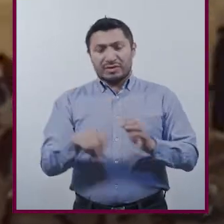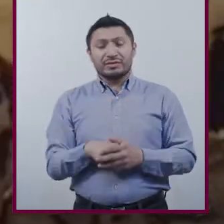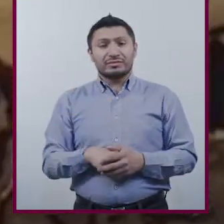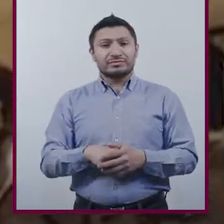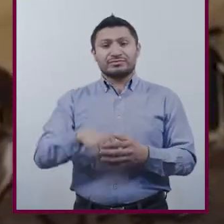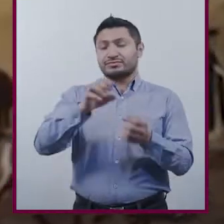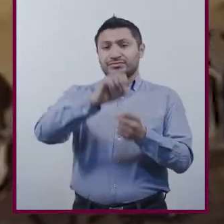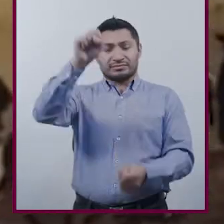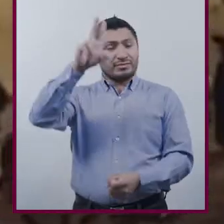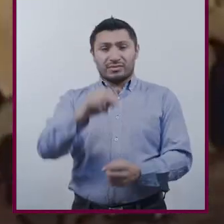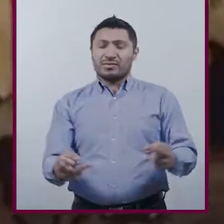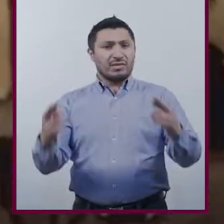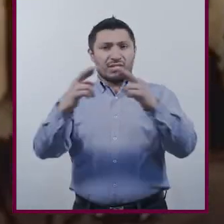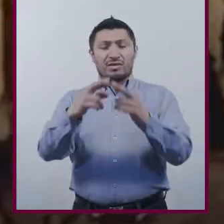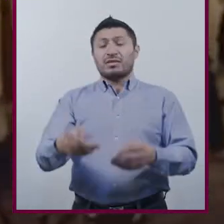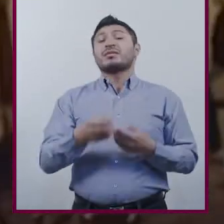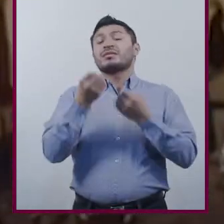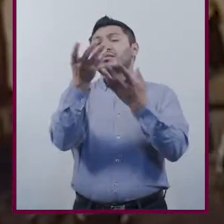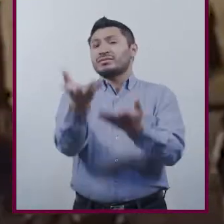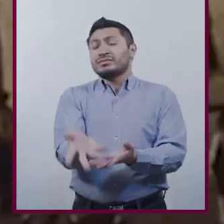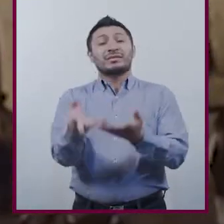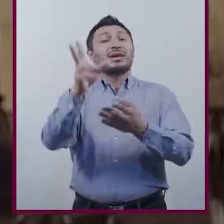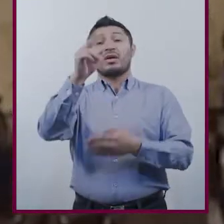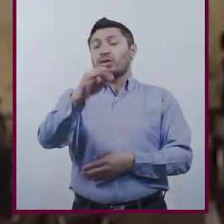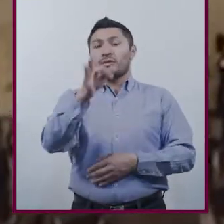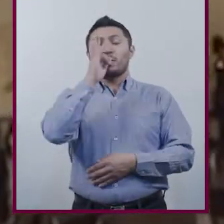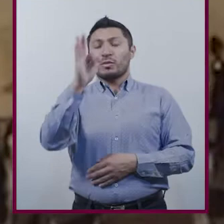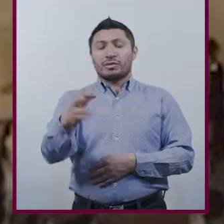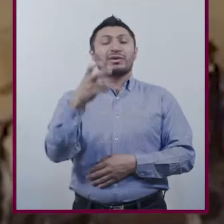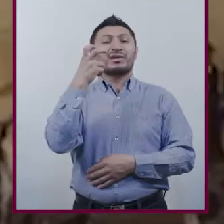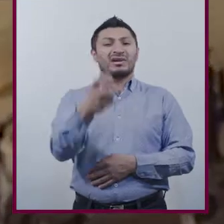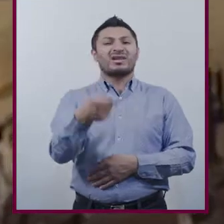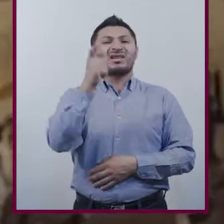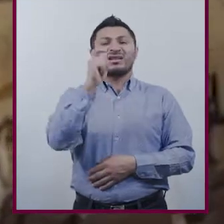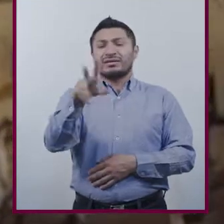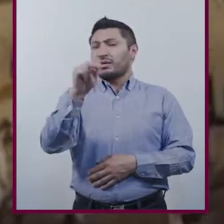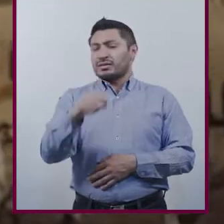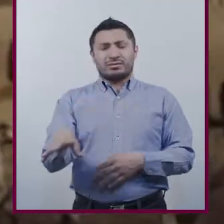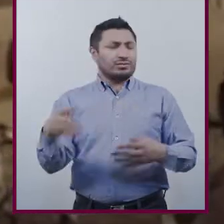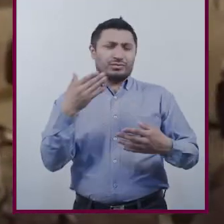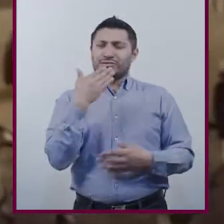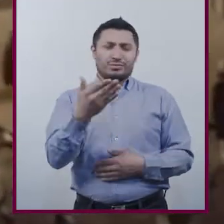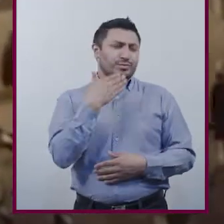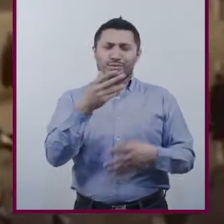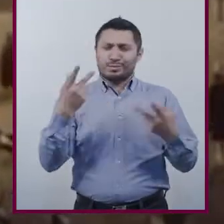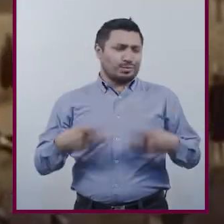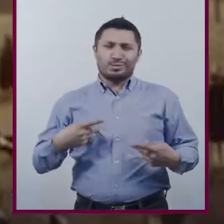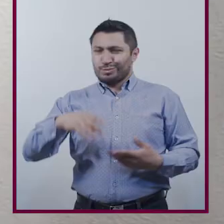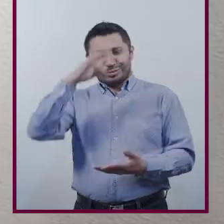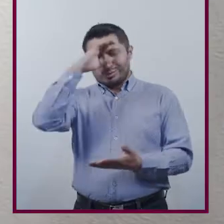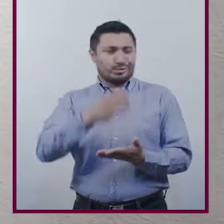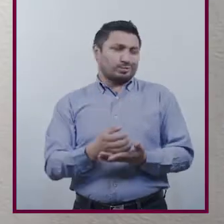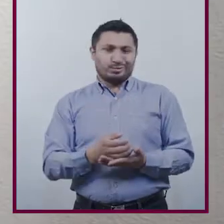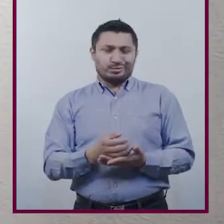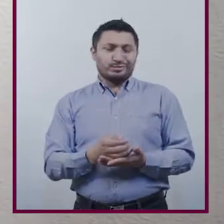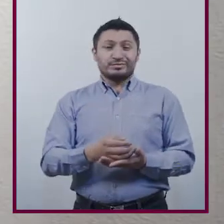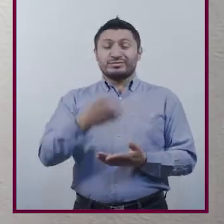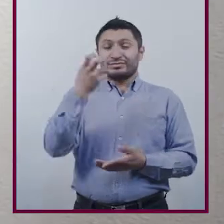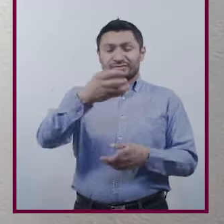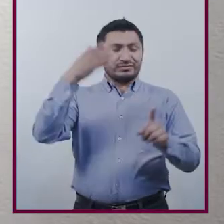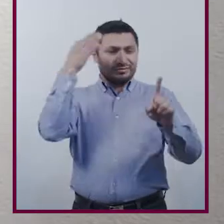y exhortó a no jurarla, aludiendo que esta acción no era propia de una buena persona católica. Con el